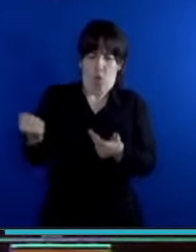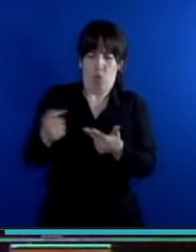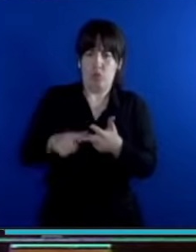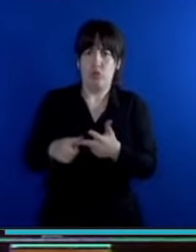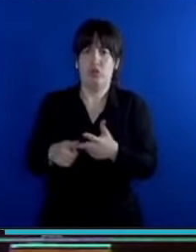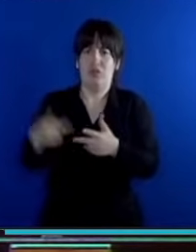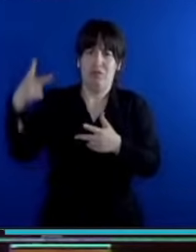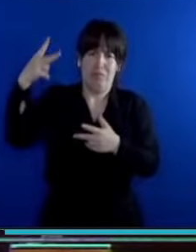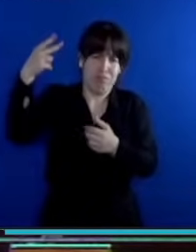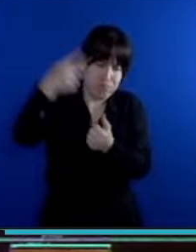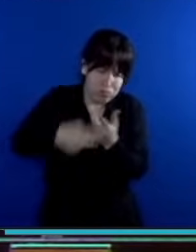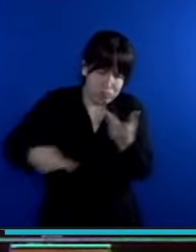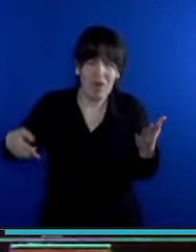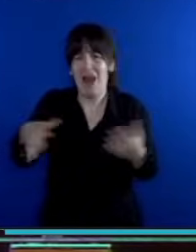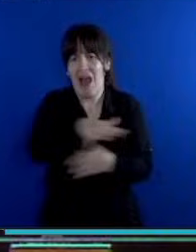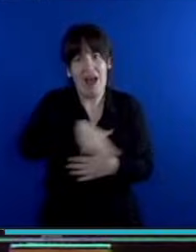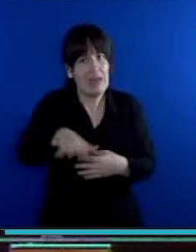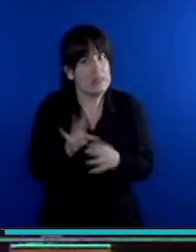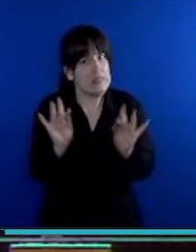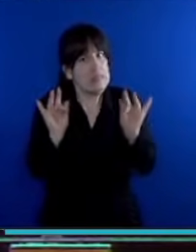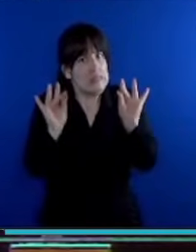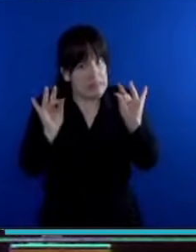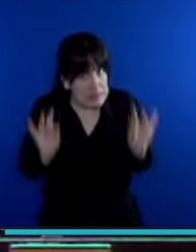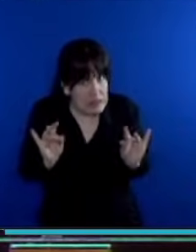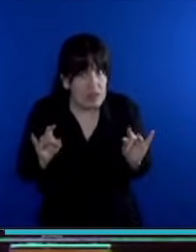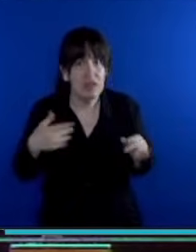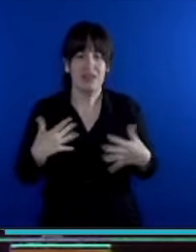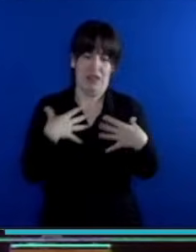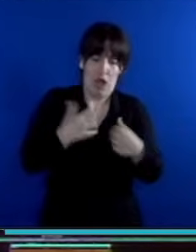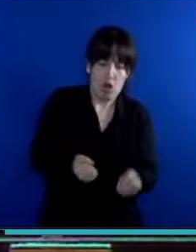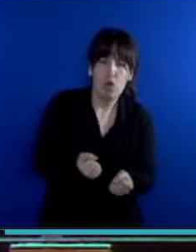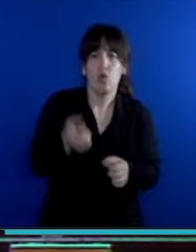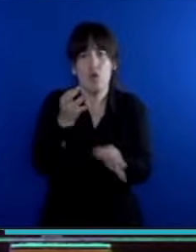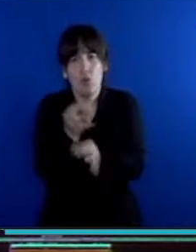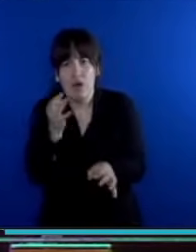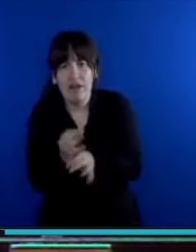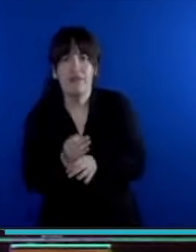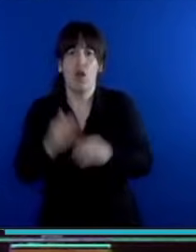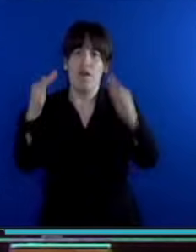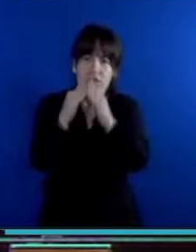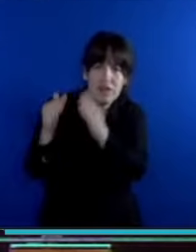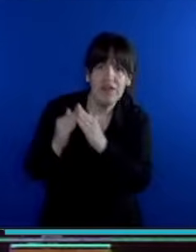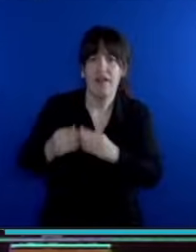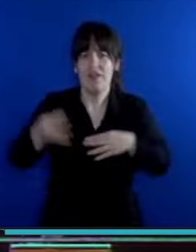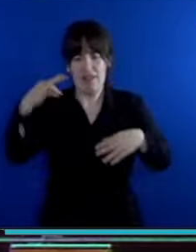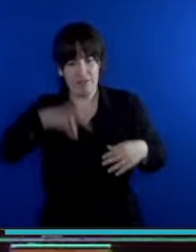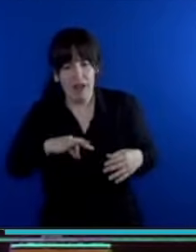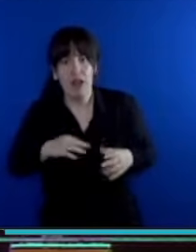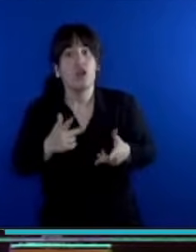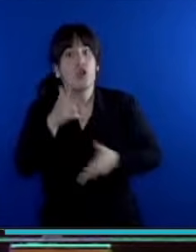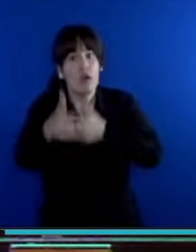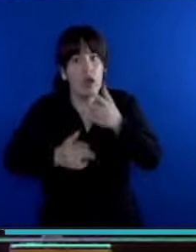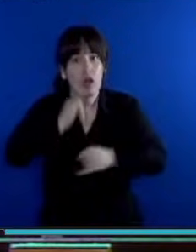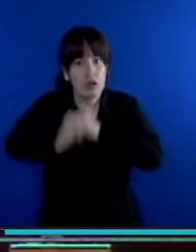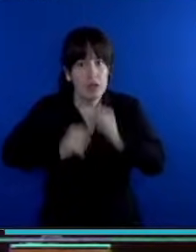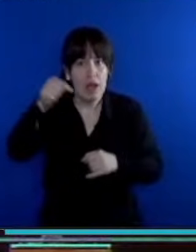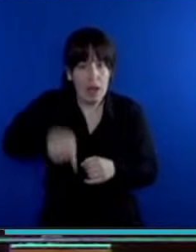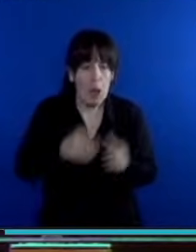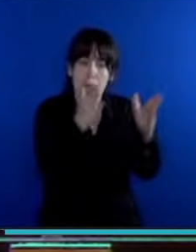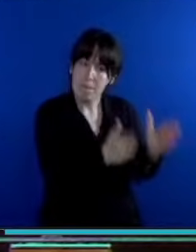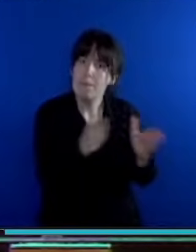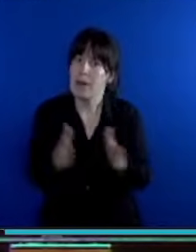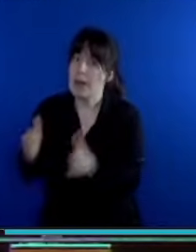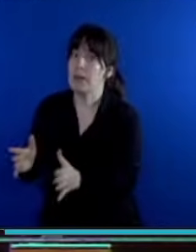recorte a áreas muy sensibles, salud, educación, vivienda, salario, y lo voy a decir y lo voy a explicar ahora, parte por parte,